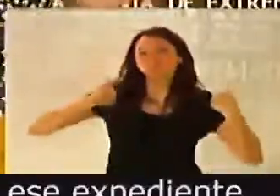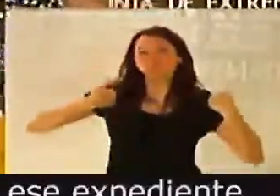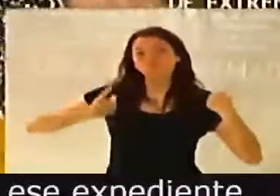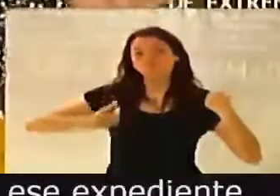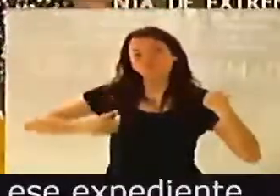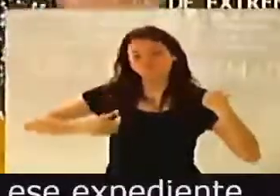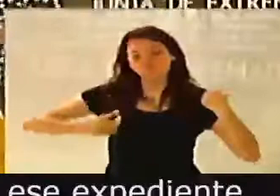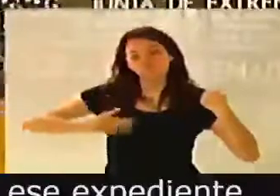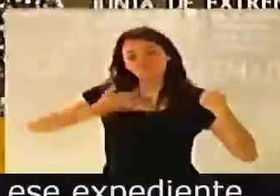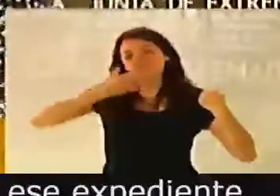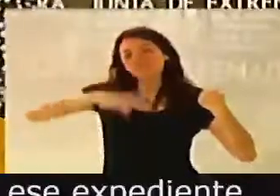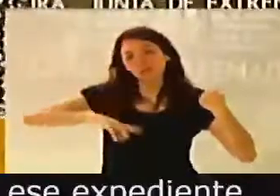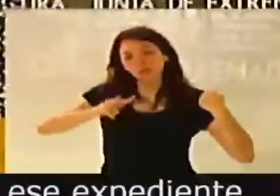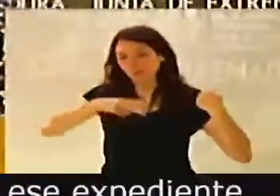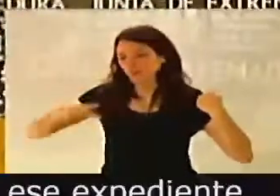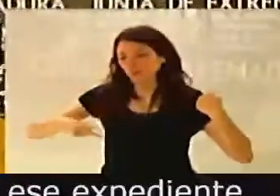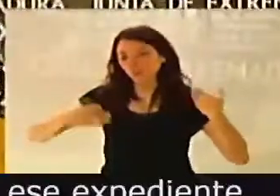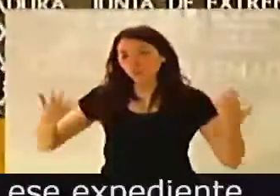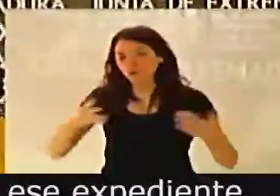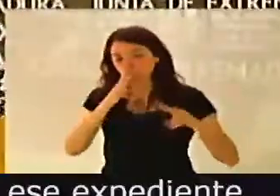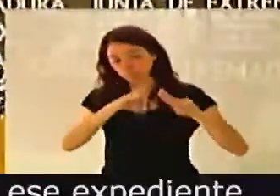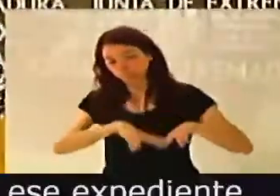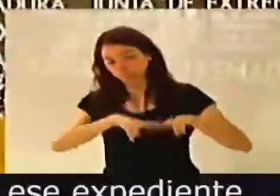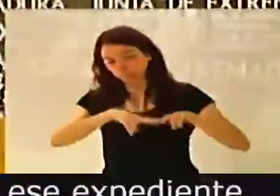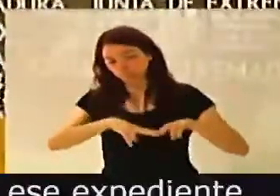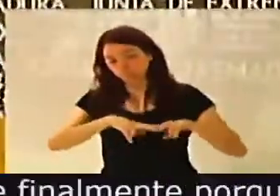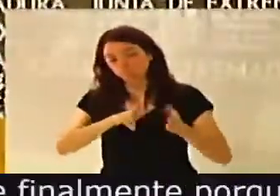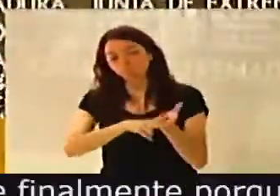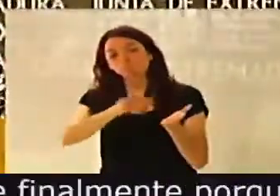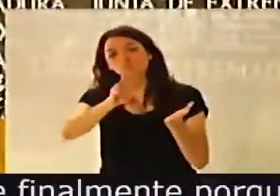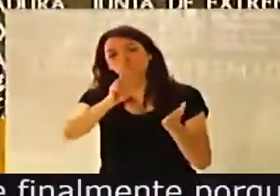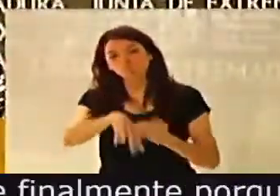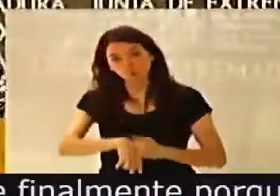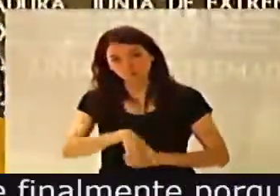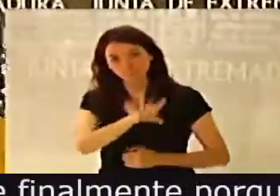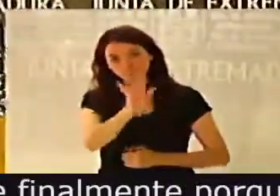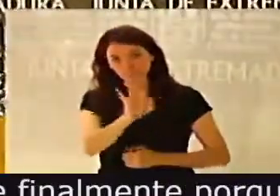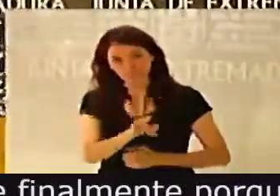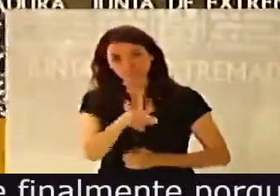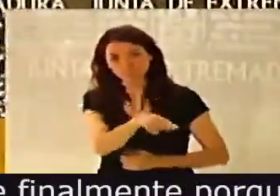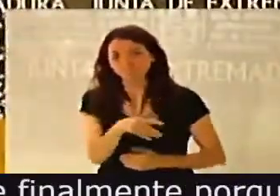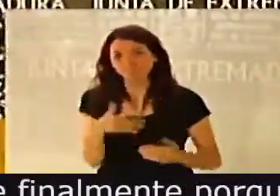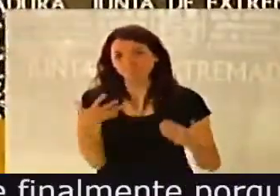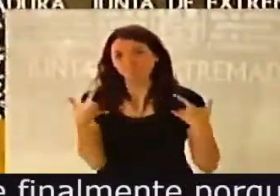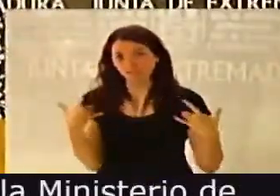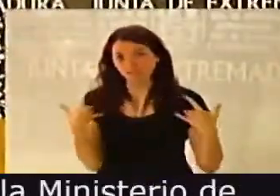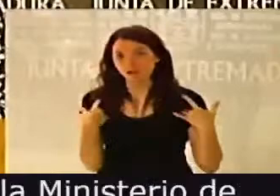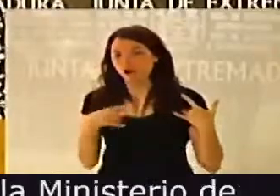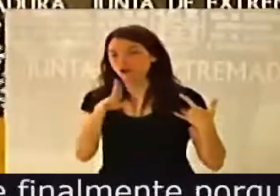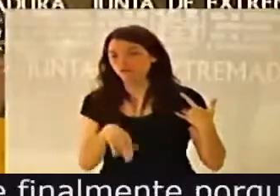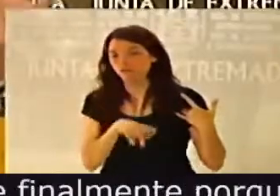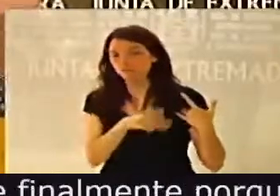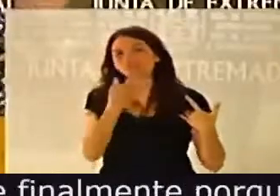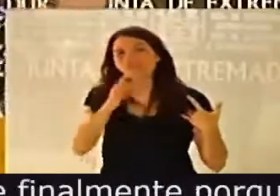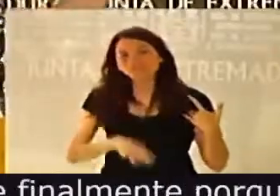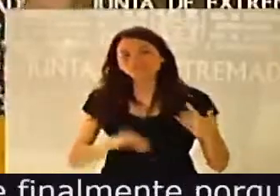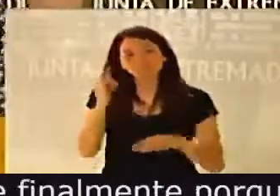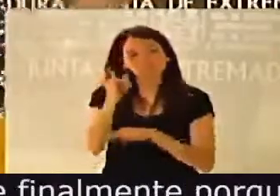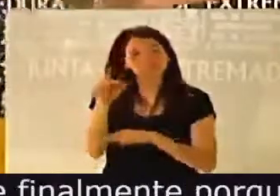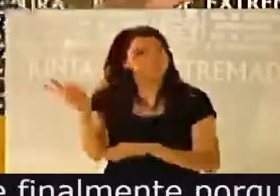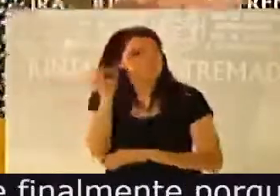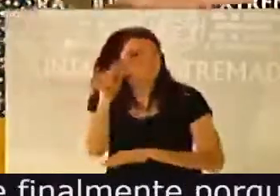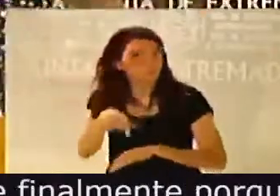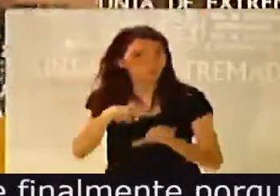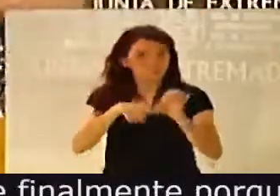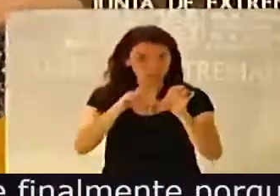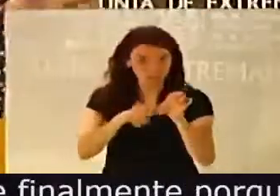acreditar que una mujer es víctima de violencia de género, es el Instituto de la Mujer de Extremadura, con la información recibida de los diferentes